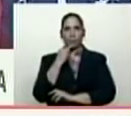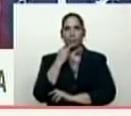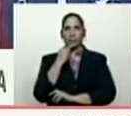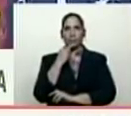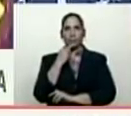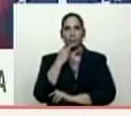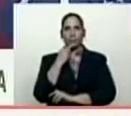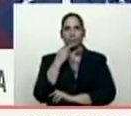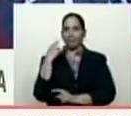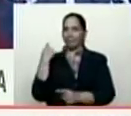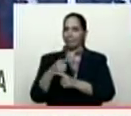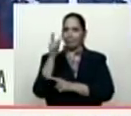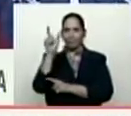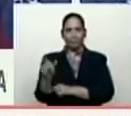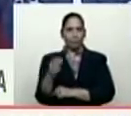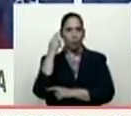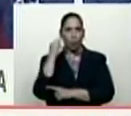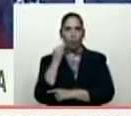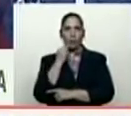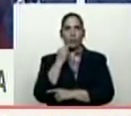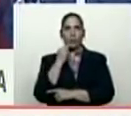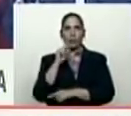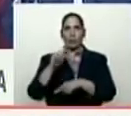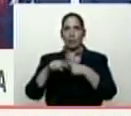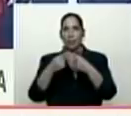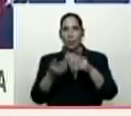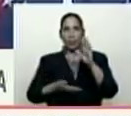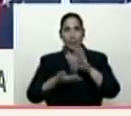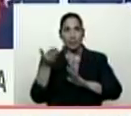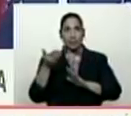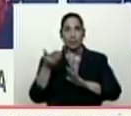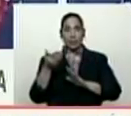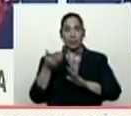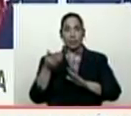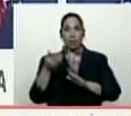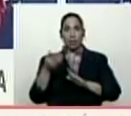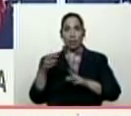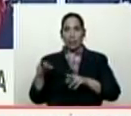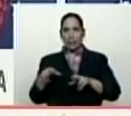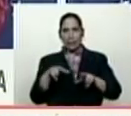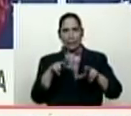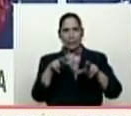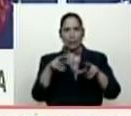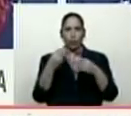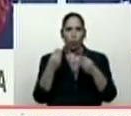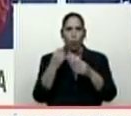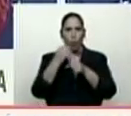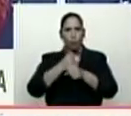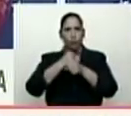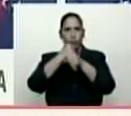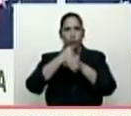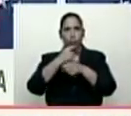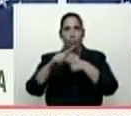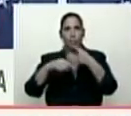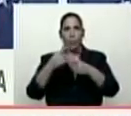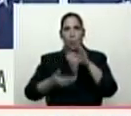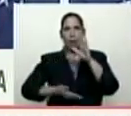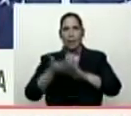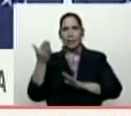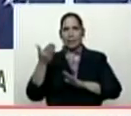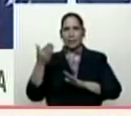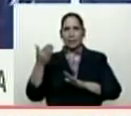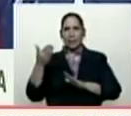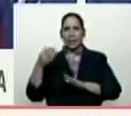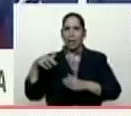Tenía que ser Bolívar. Y después irse, porque pasar el río fue una cosa. Y después echar esa